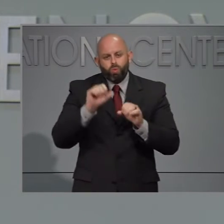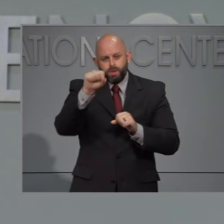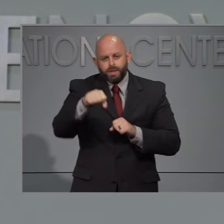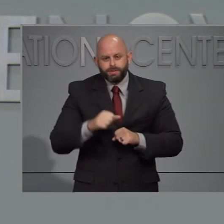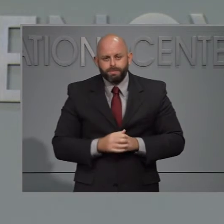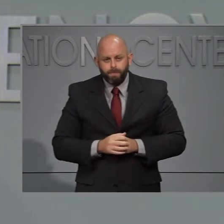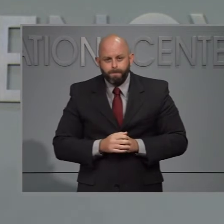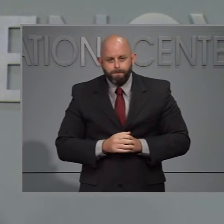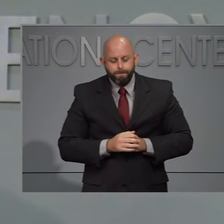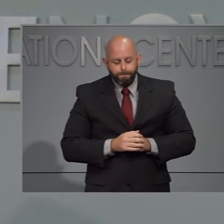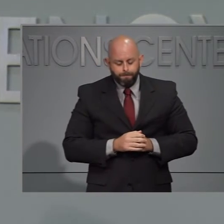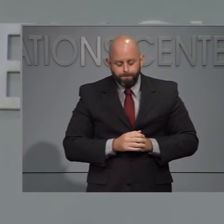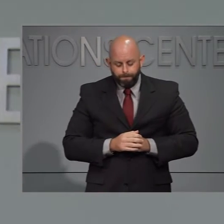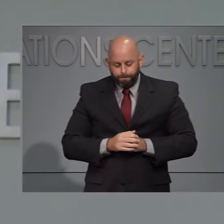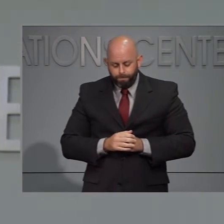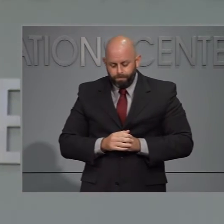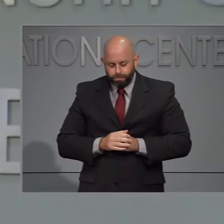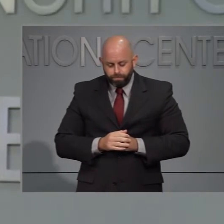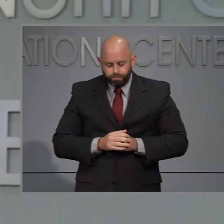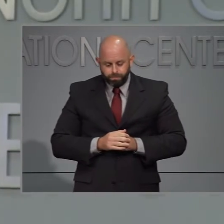La siguiente, por favor.